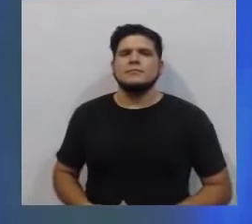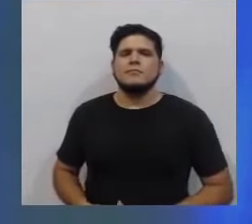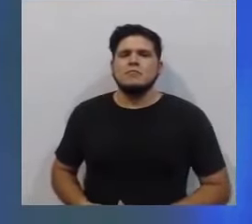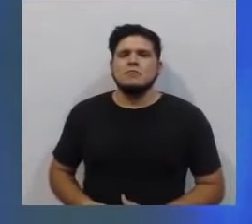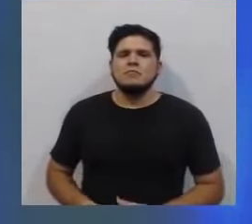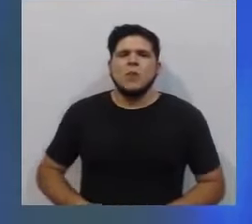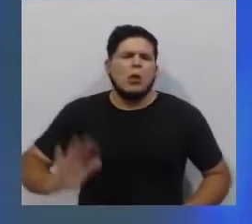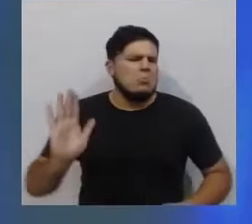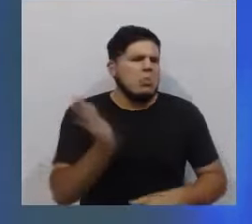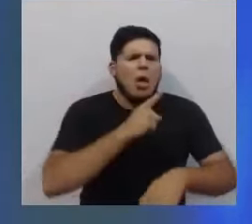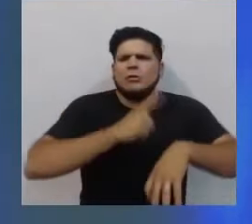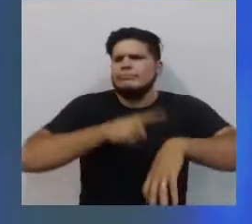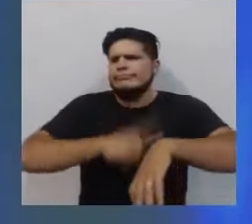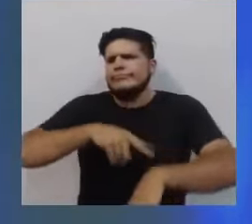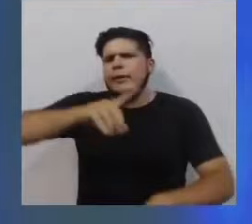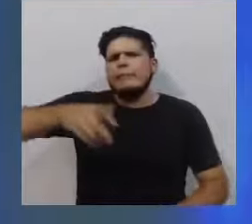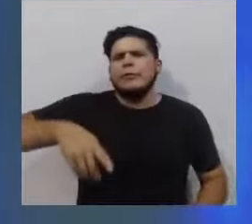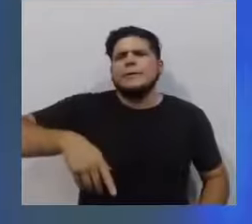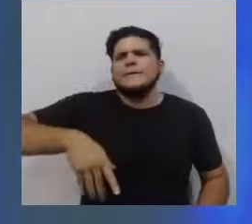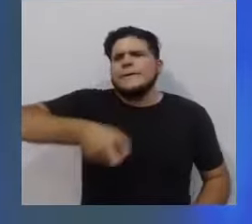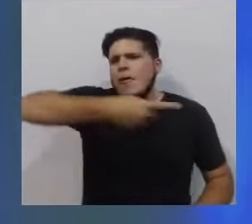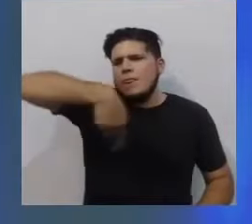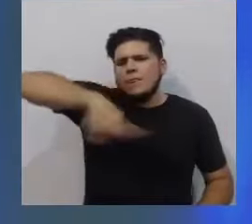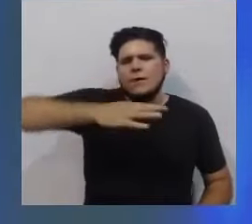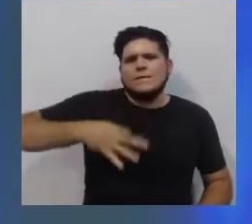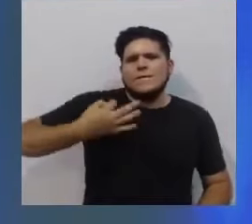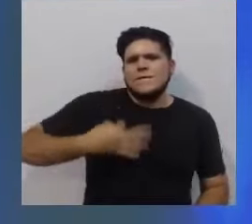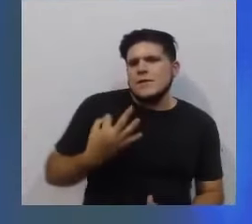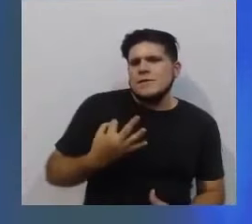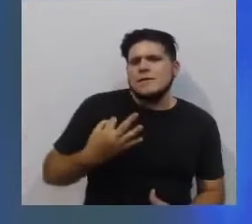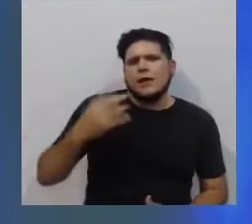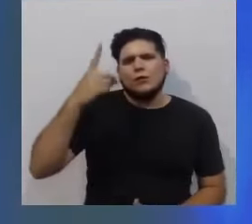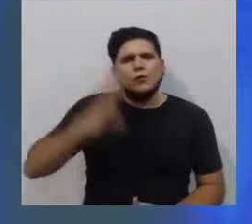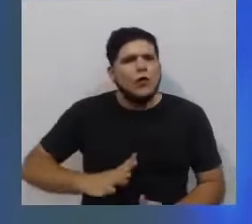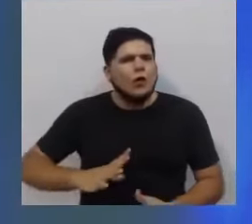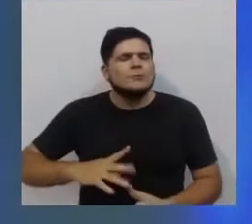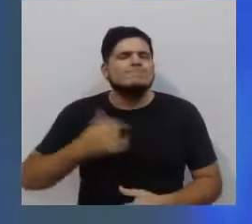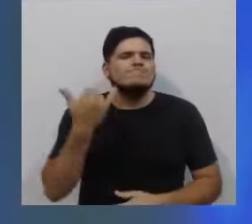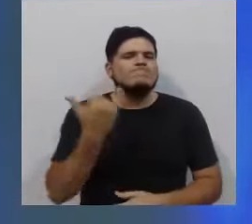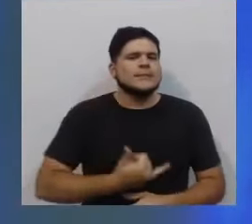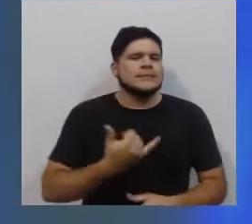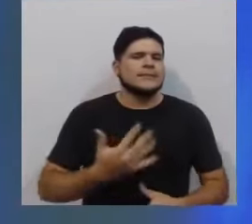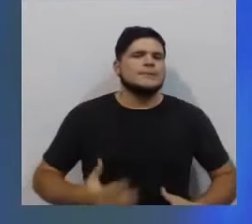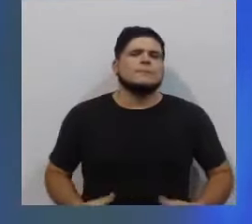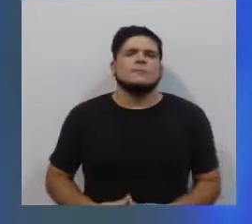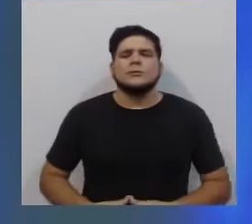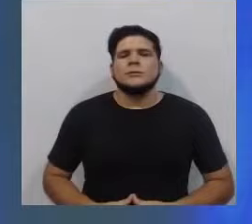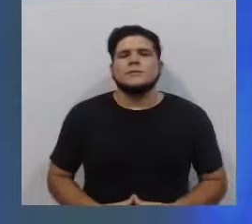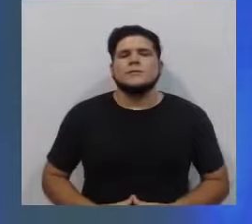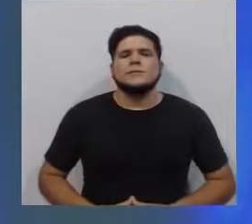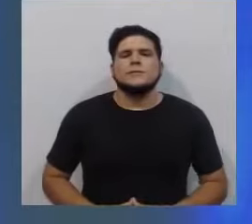vida en cualquier acción en cualquier situación que nosotros enfrentamos